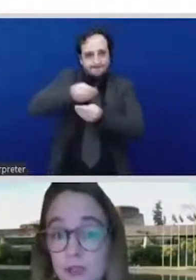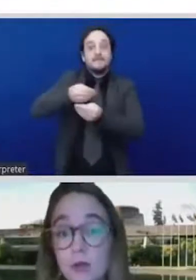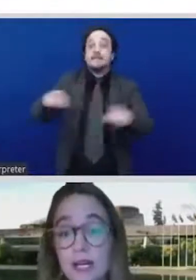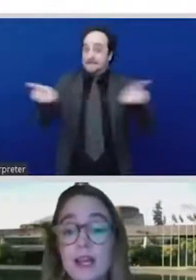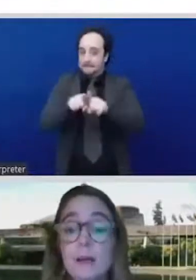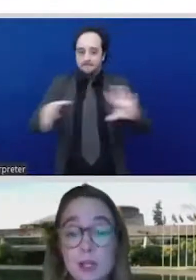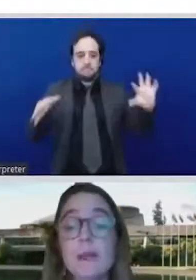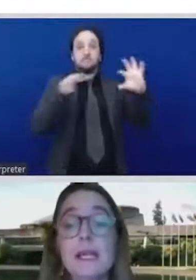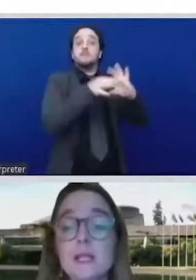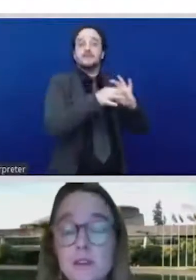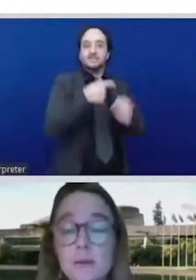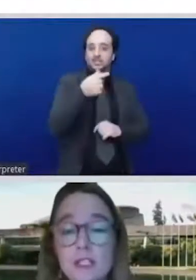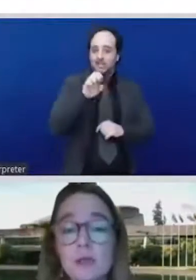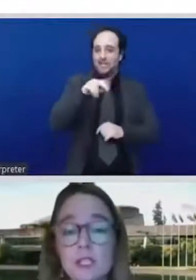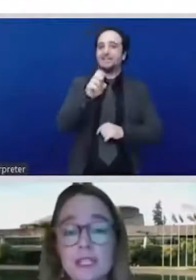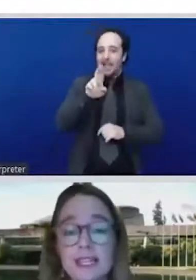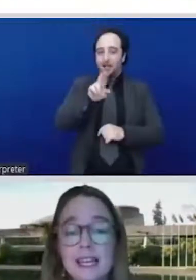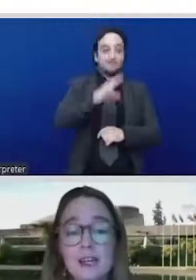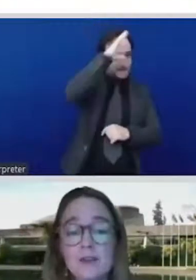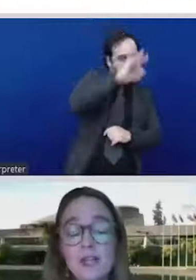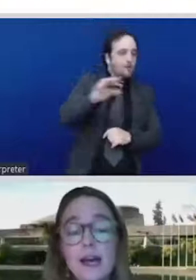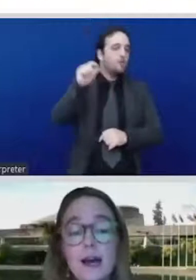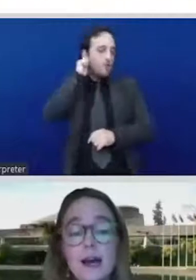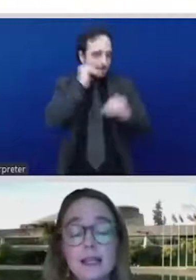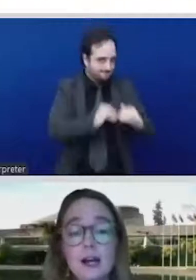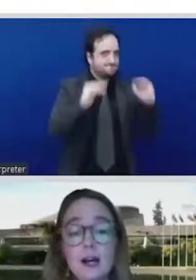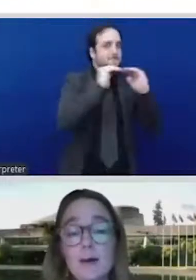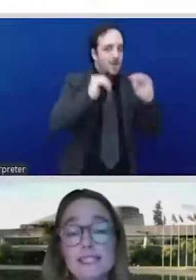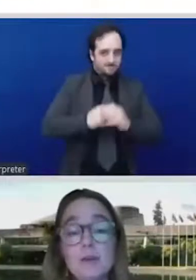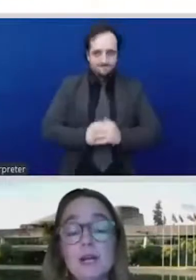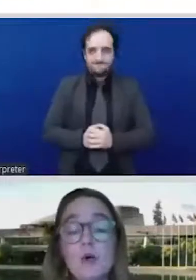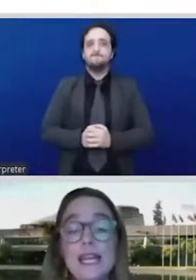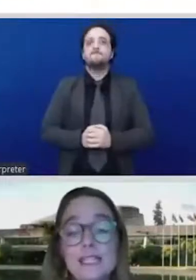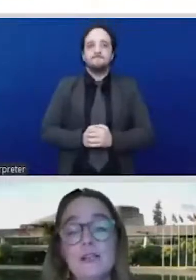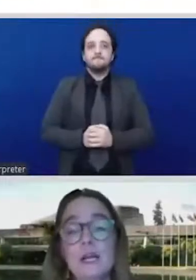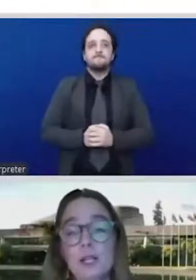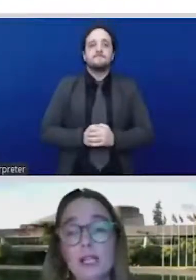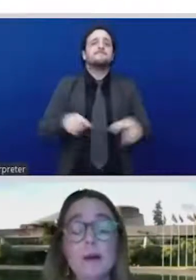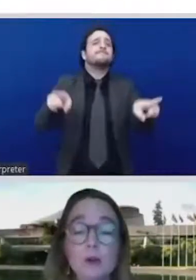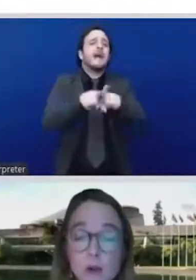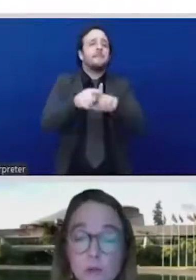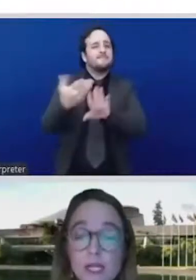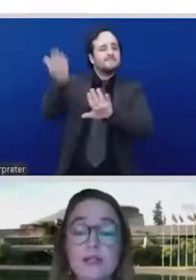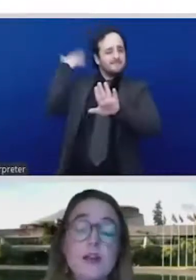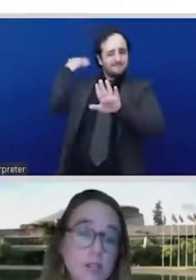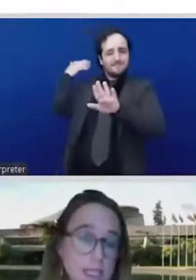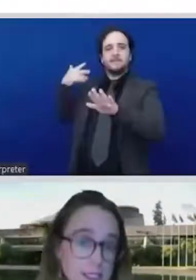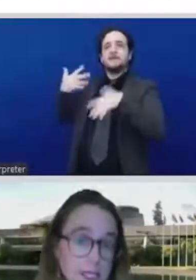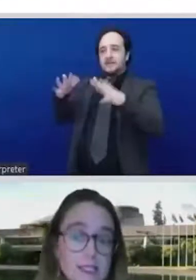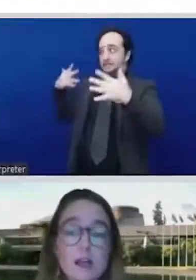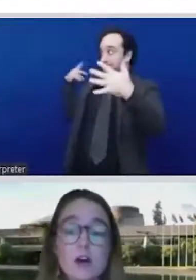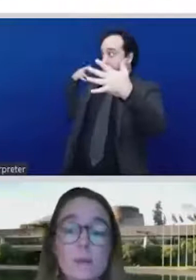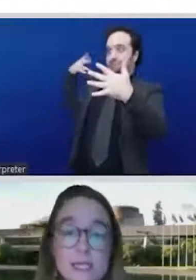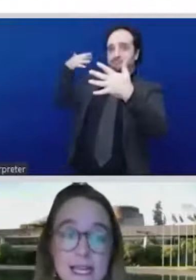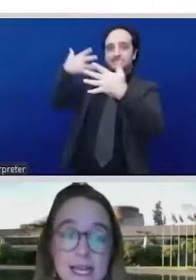de la Mujer, pero también en la Plataforma de Acción de Beijing, que refiere a avanzar en una coherencia entre las políticas macroeconómicas, financieras,